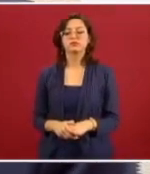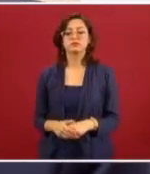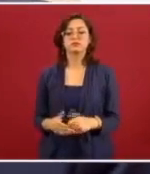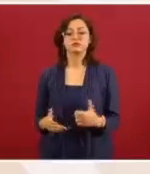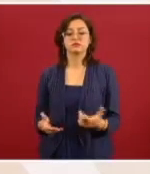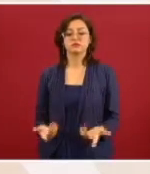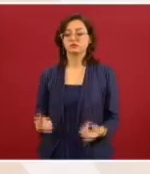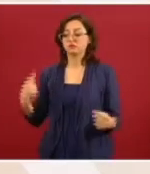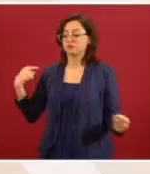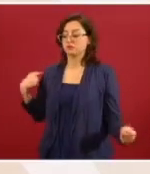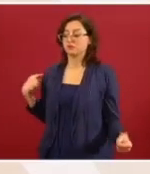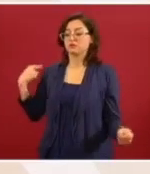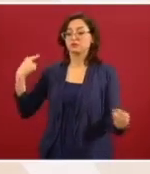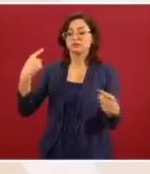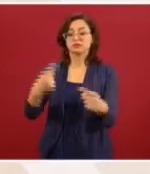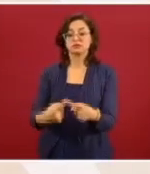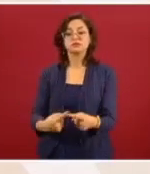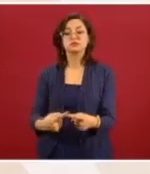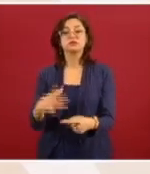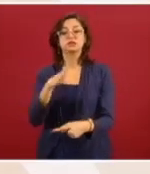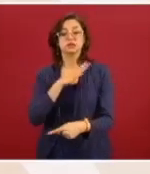contamos con